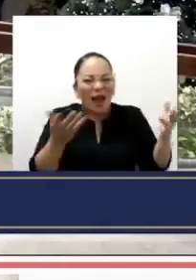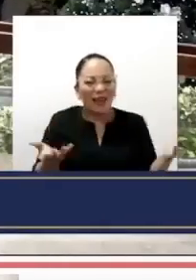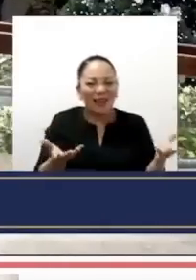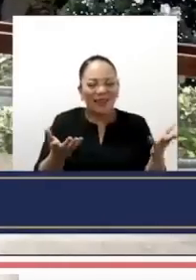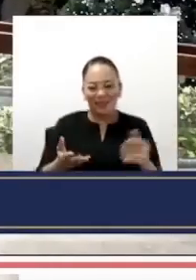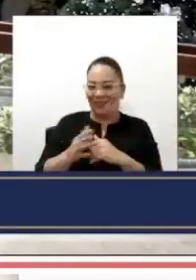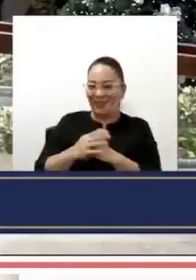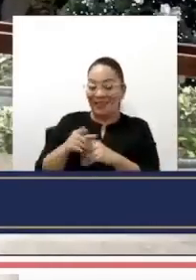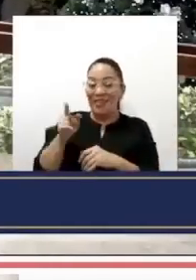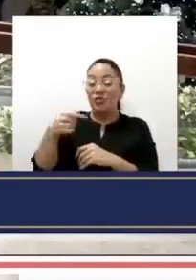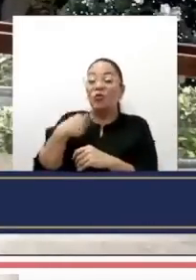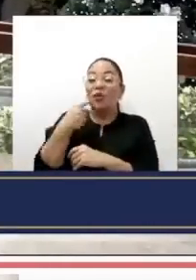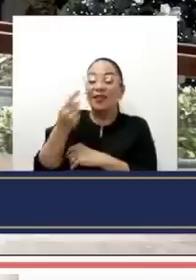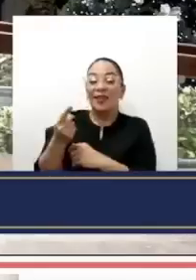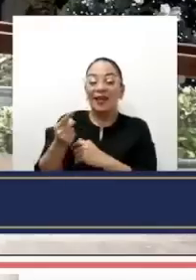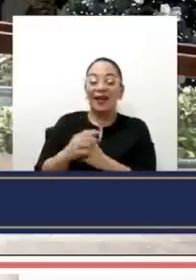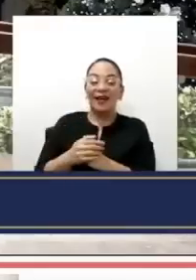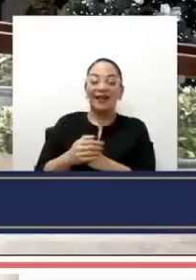dije